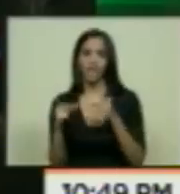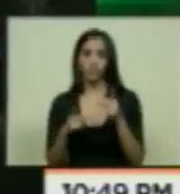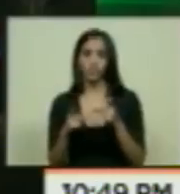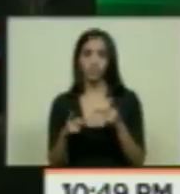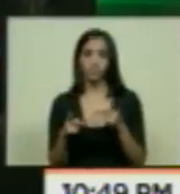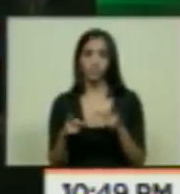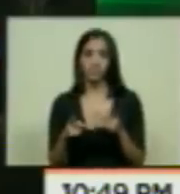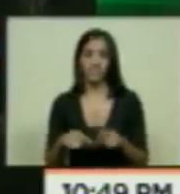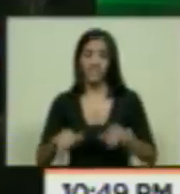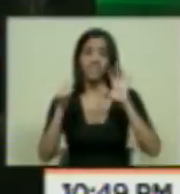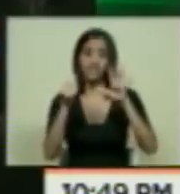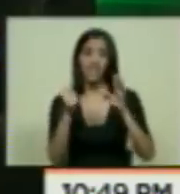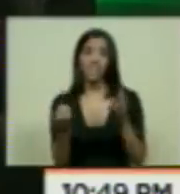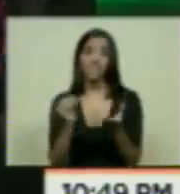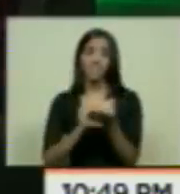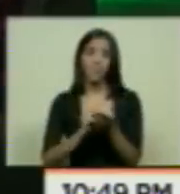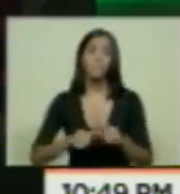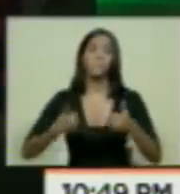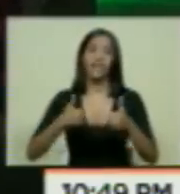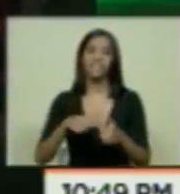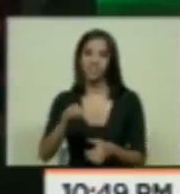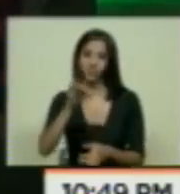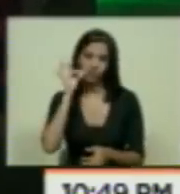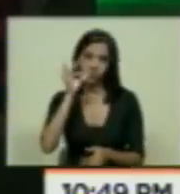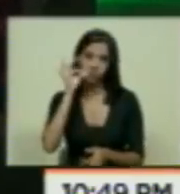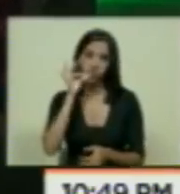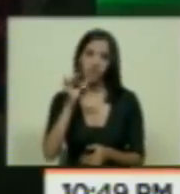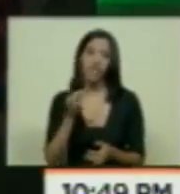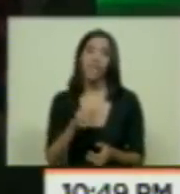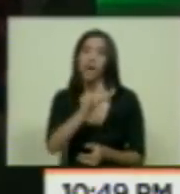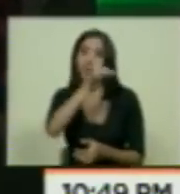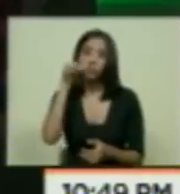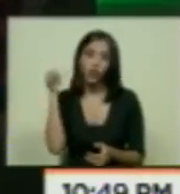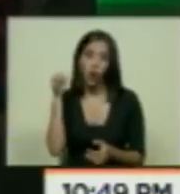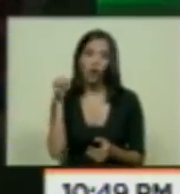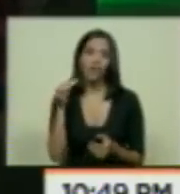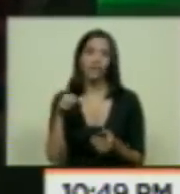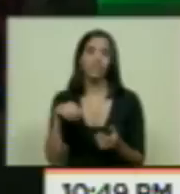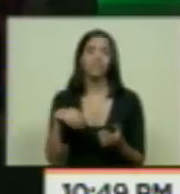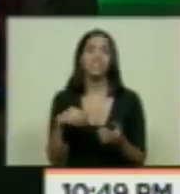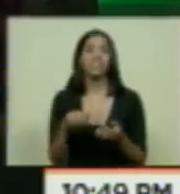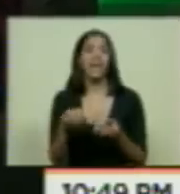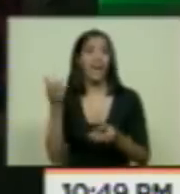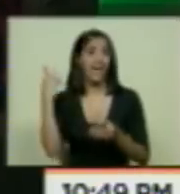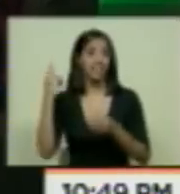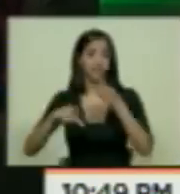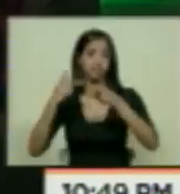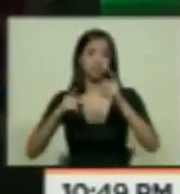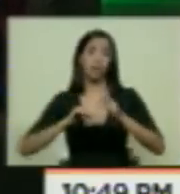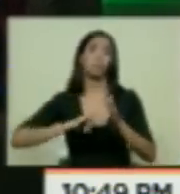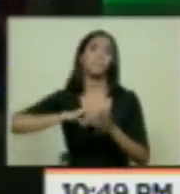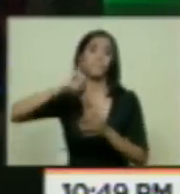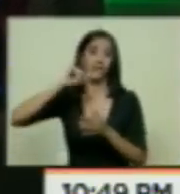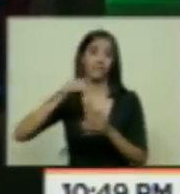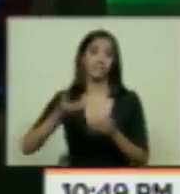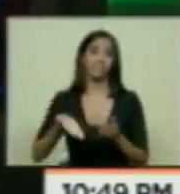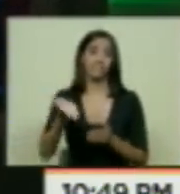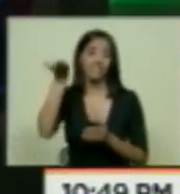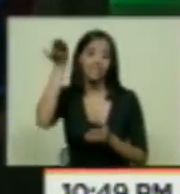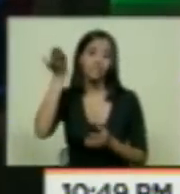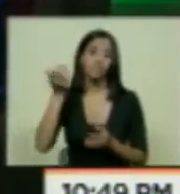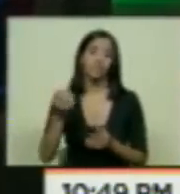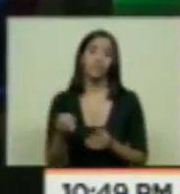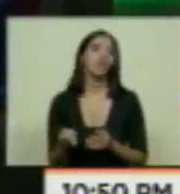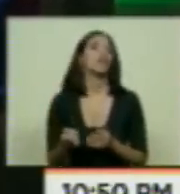está produciendo 6 veces más la cocaína que producía en la época de Pablo Escobar, está haciendo, de hecho hicieron una reforma y están encarcelando a